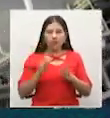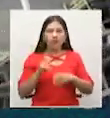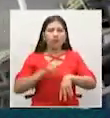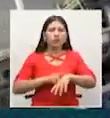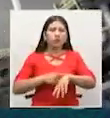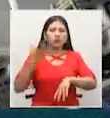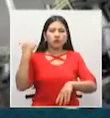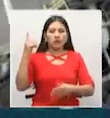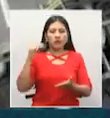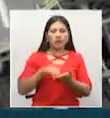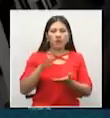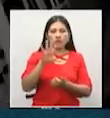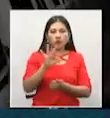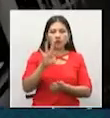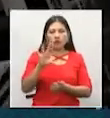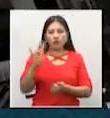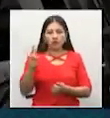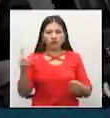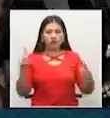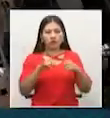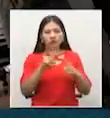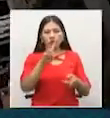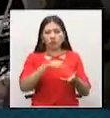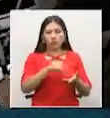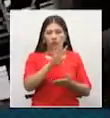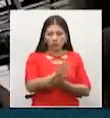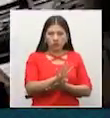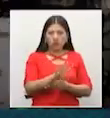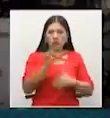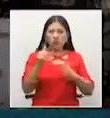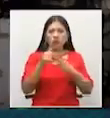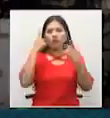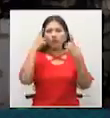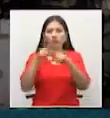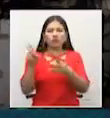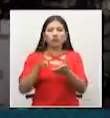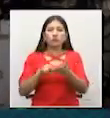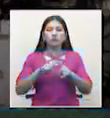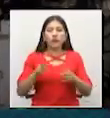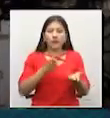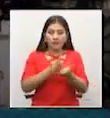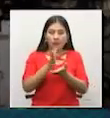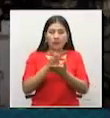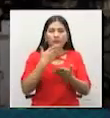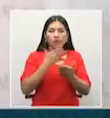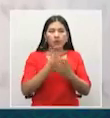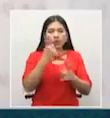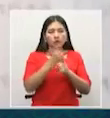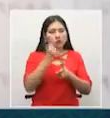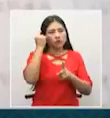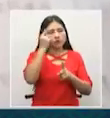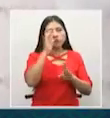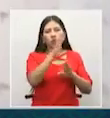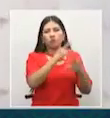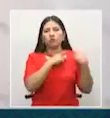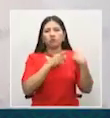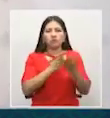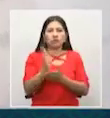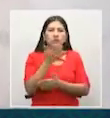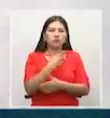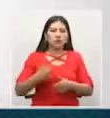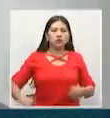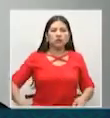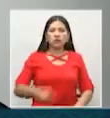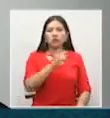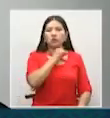gestiones 1997 a 2004, que fueron suscritos sin la autorización congresal en el gobierno de Sánchez de Lozada. Delitos